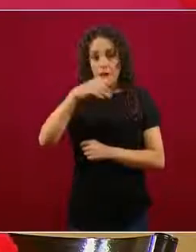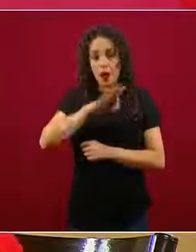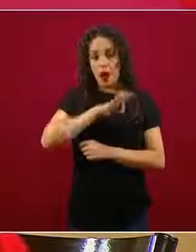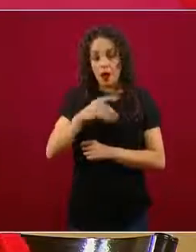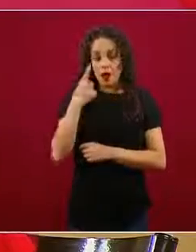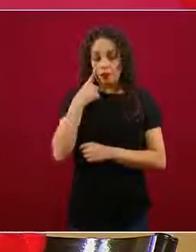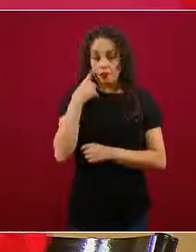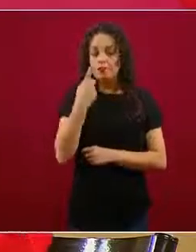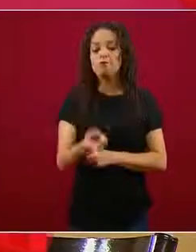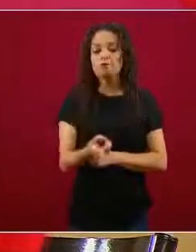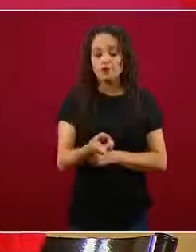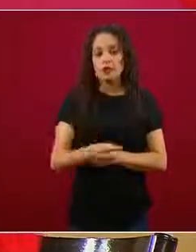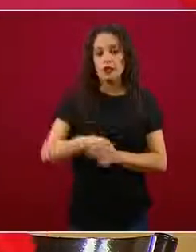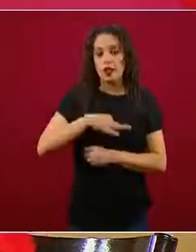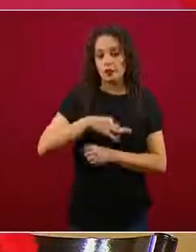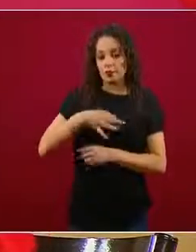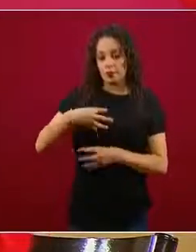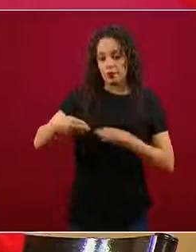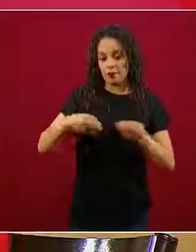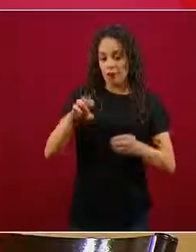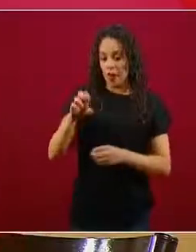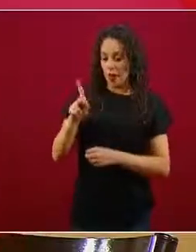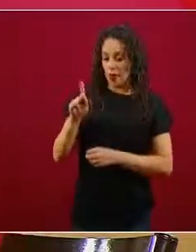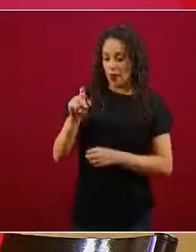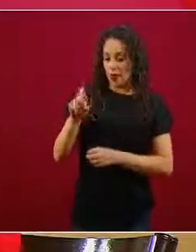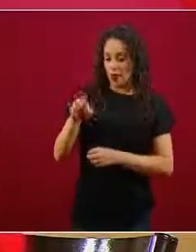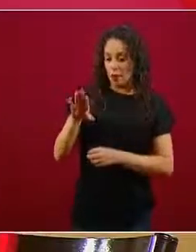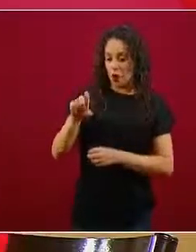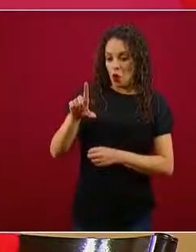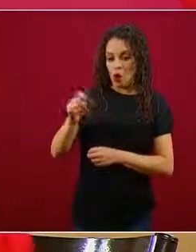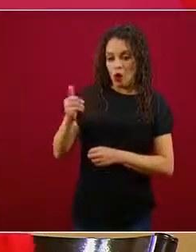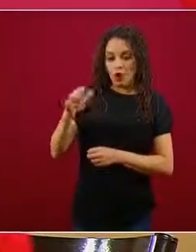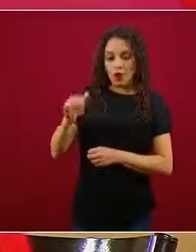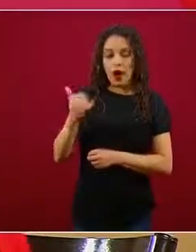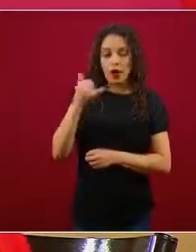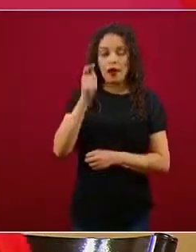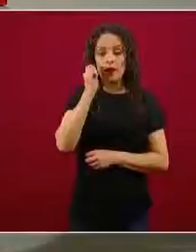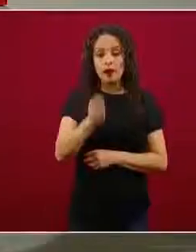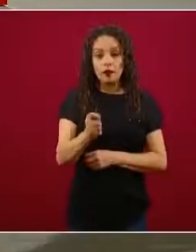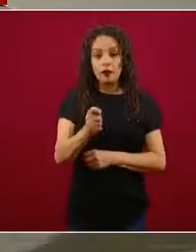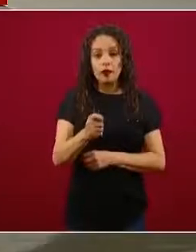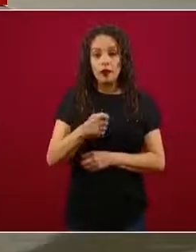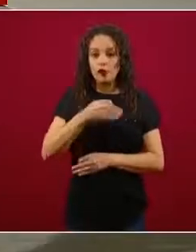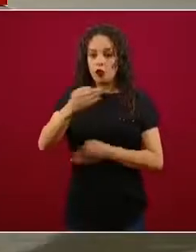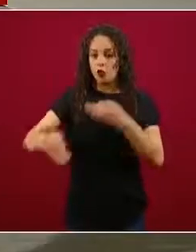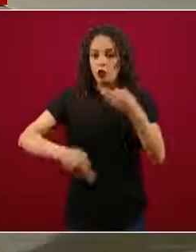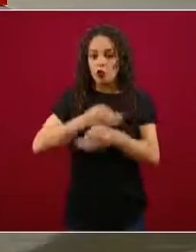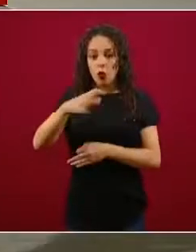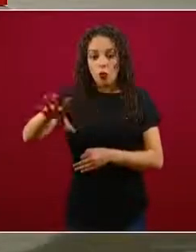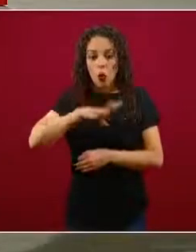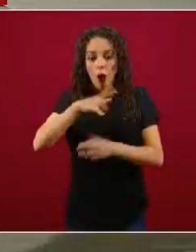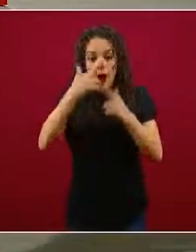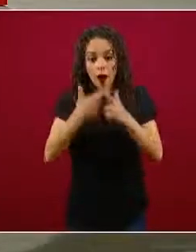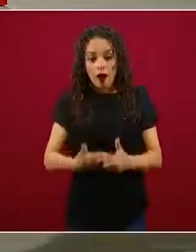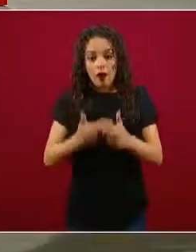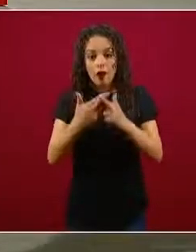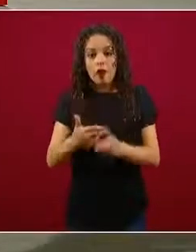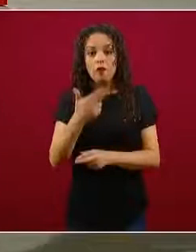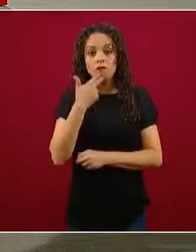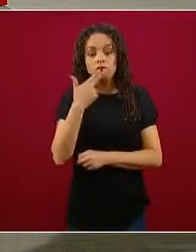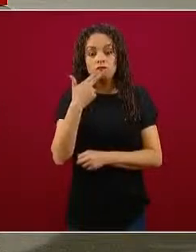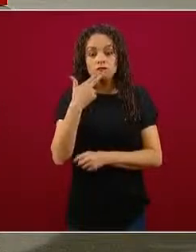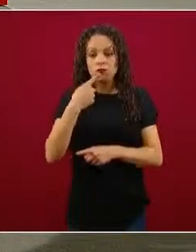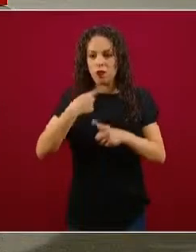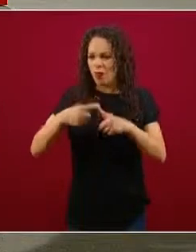y una mirada de atención integral y de territorio, usando todos los dispositivos que tenemos disponibles en la